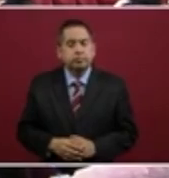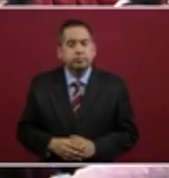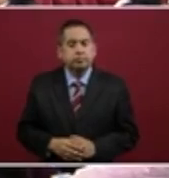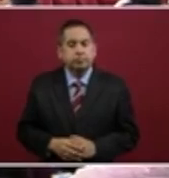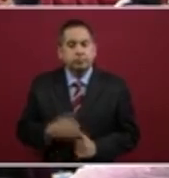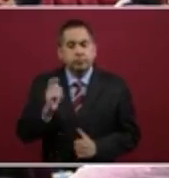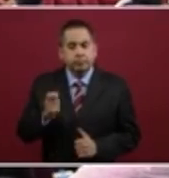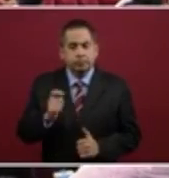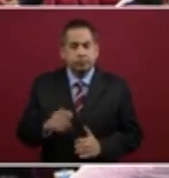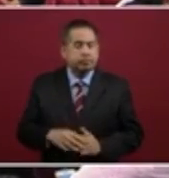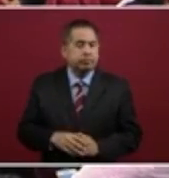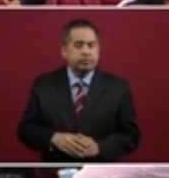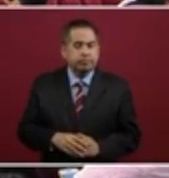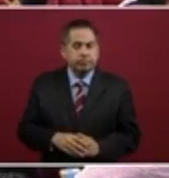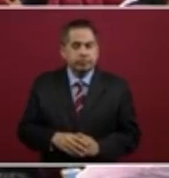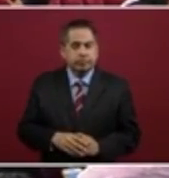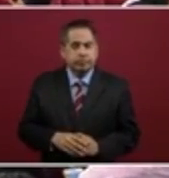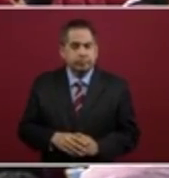Que